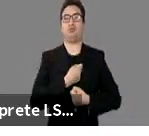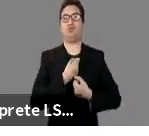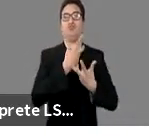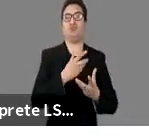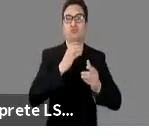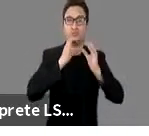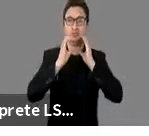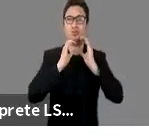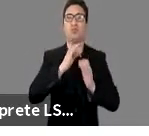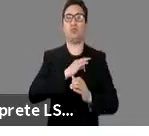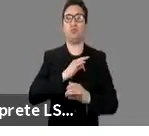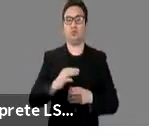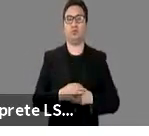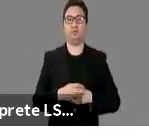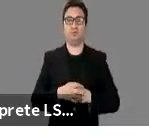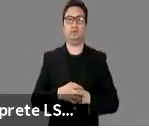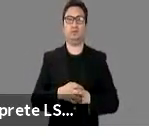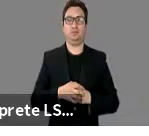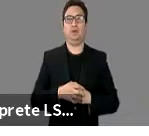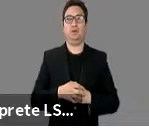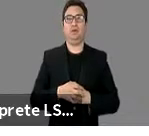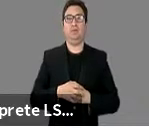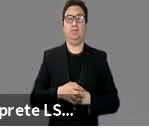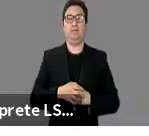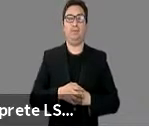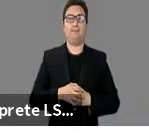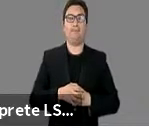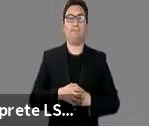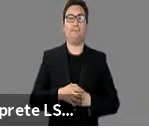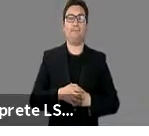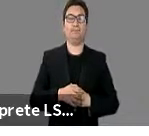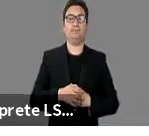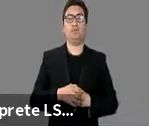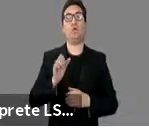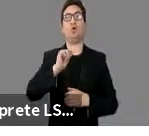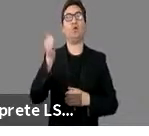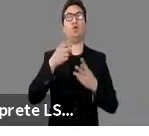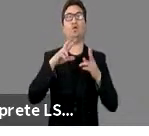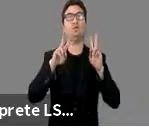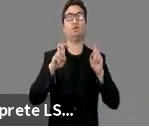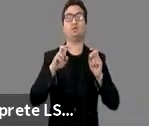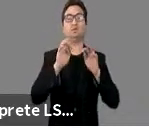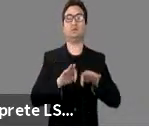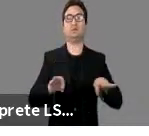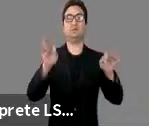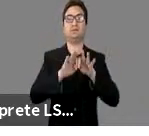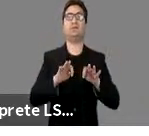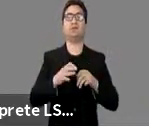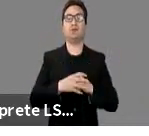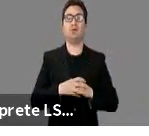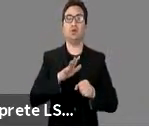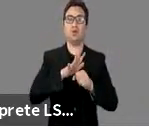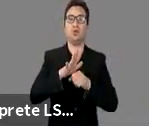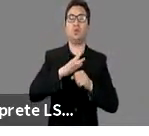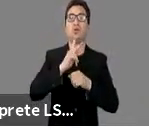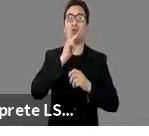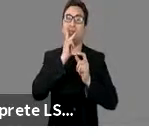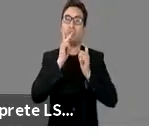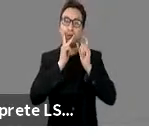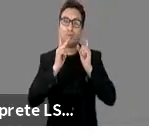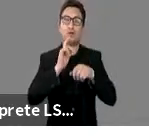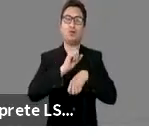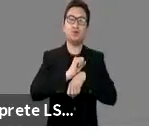dentro de audiencia. Otro de los temas importantes es utilizar un lenguaje sencillo, sin tecnicismos, en todas las